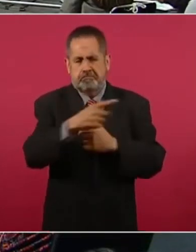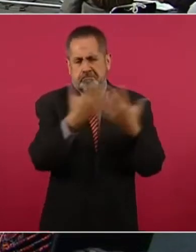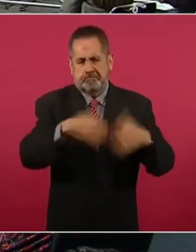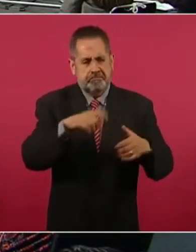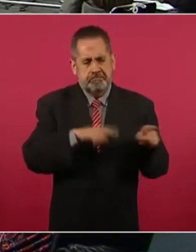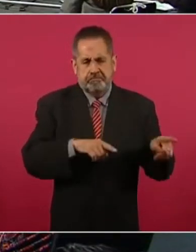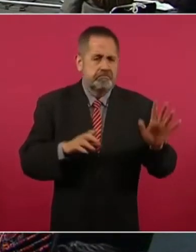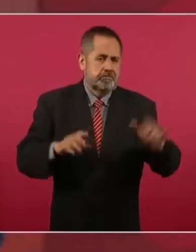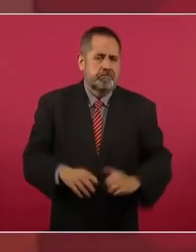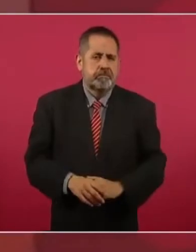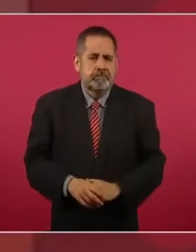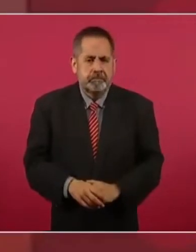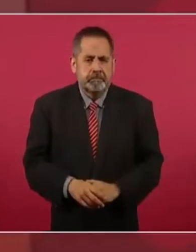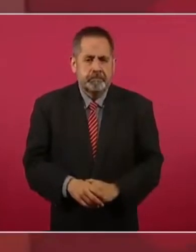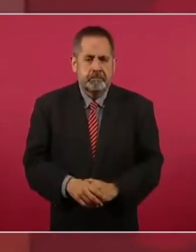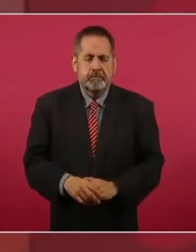y